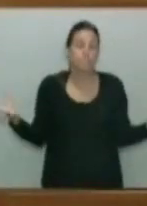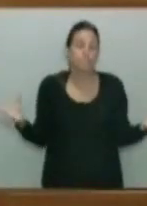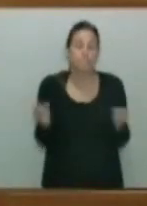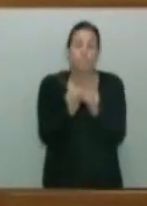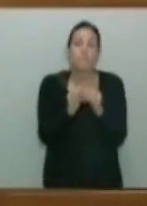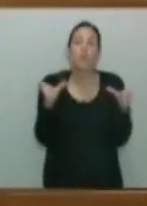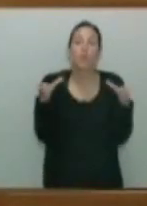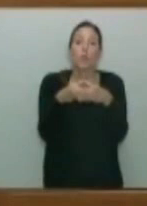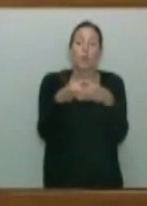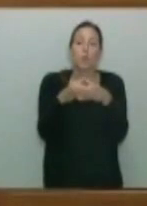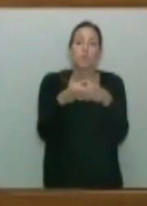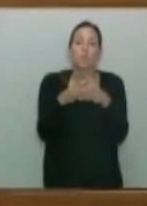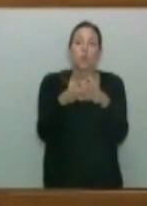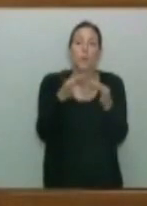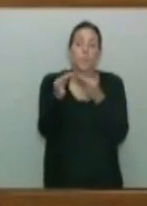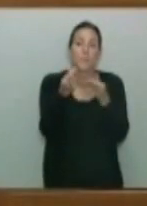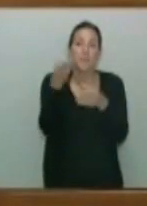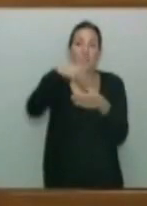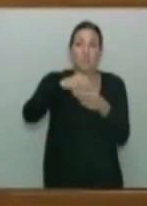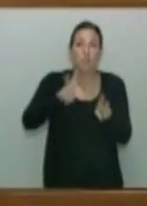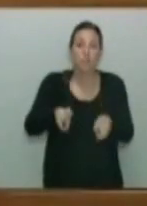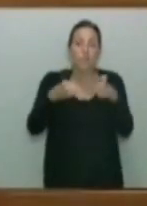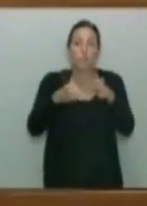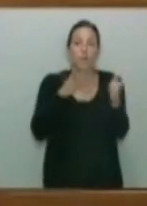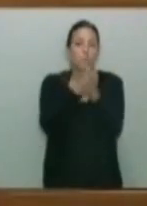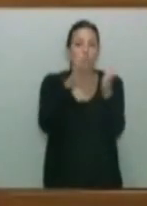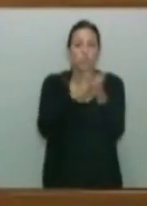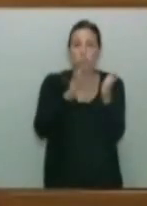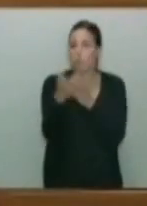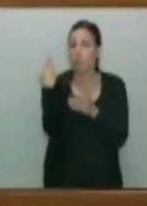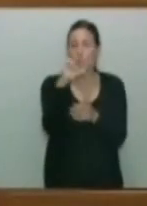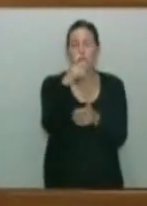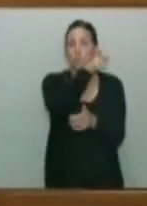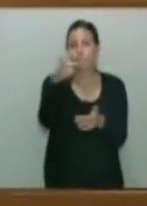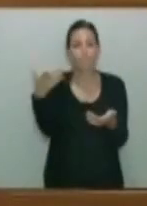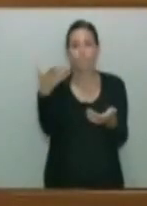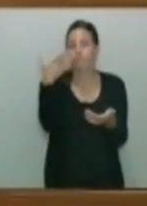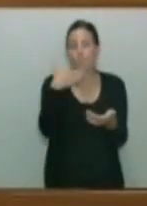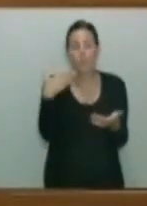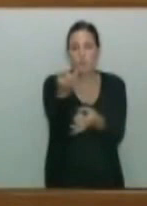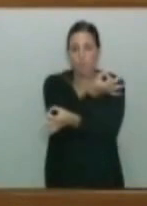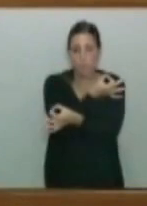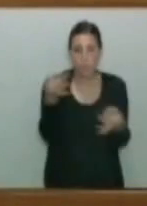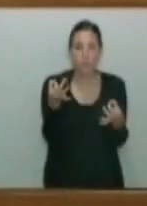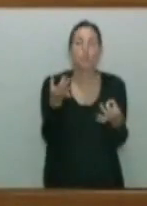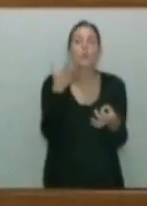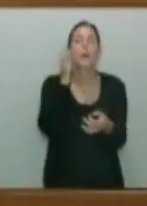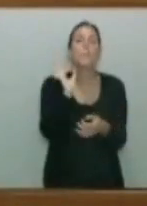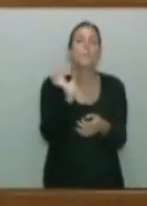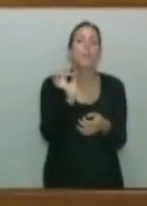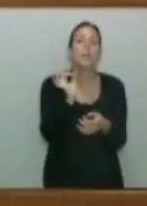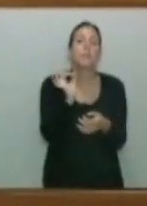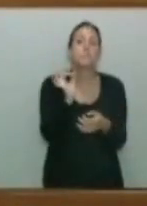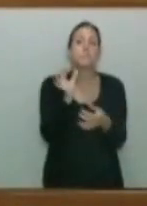el conjunto de las medidas que se proponen en la reforma no se las voy a desgranar, porque ustedes las conocen suficientemente. Es cierto que la